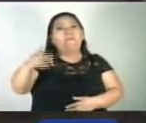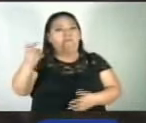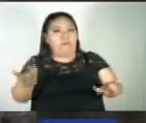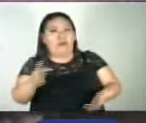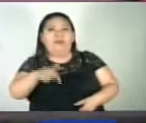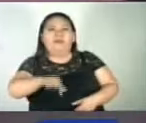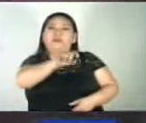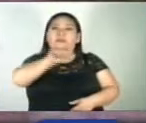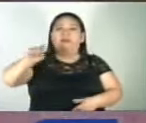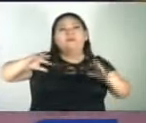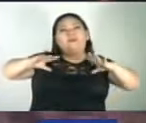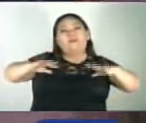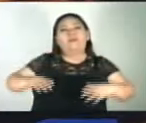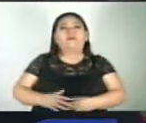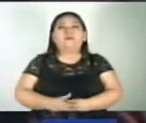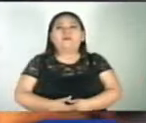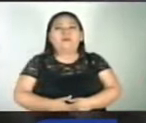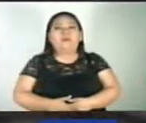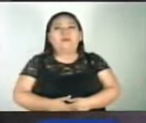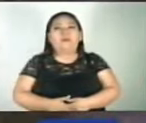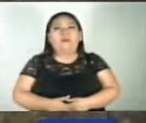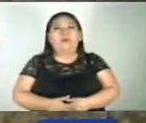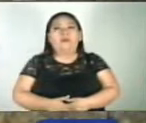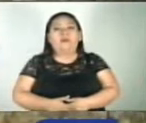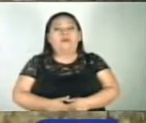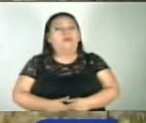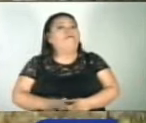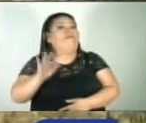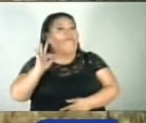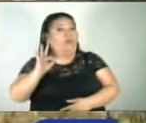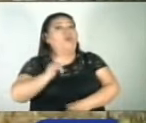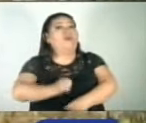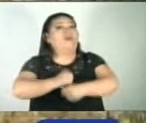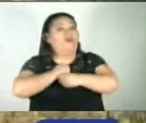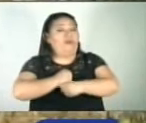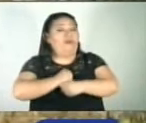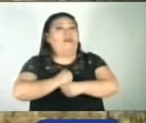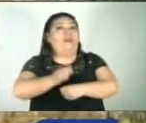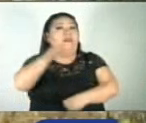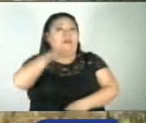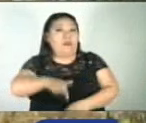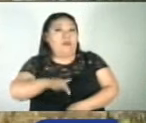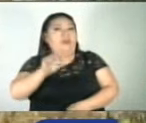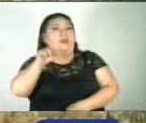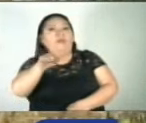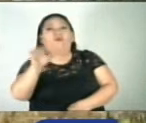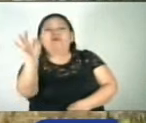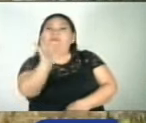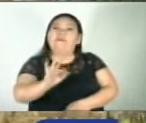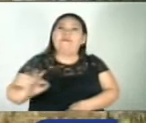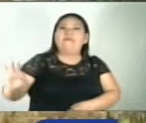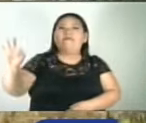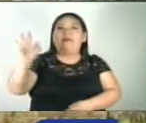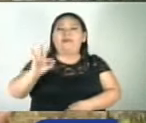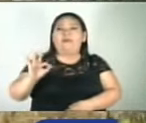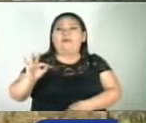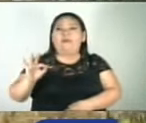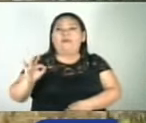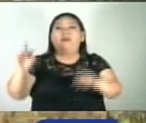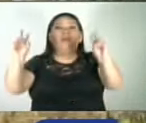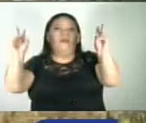estas vacaciones. De la mejora en la violencia del país, o sea, ha sido creo que lo mejor que ha pasado